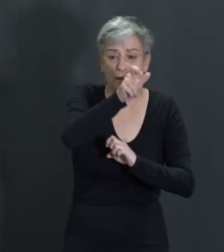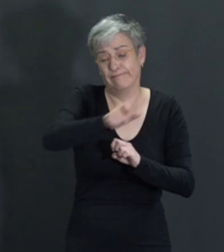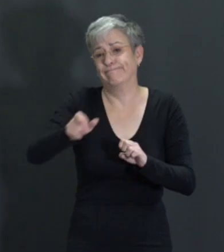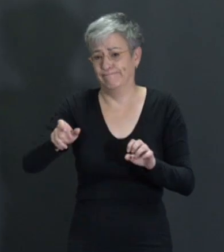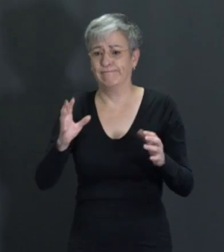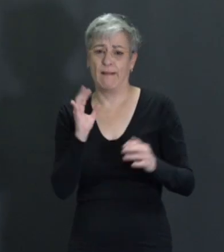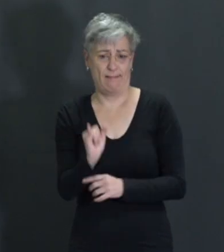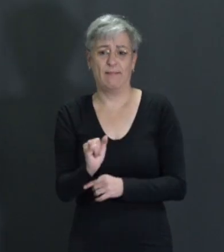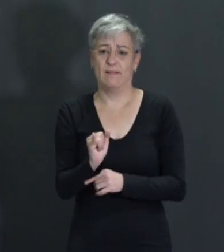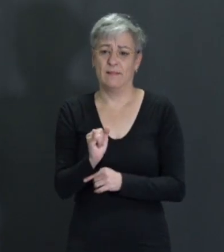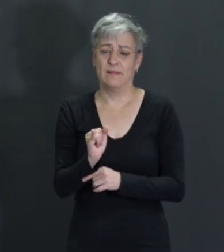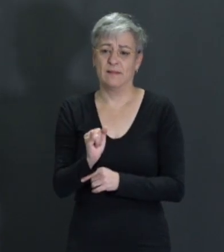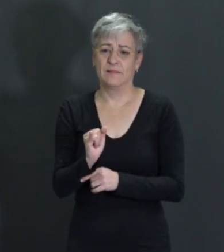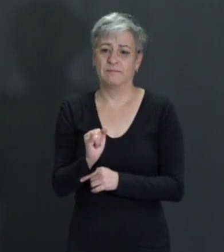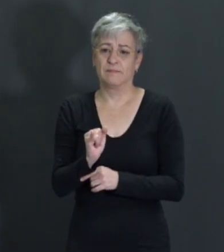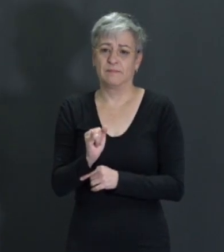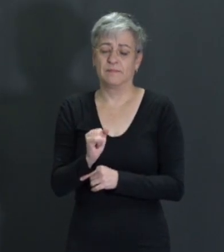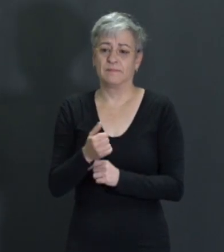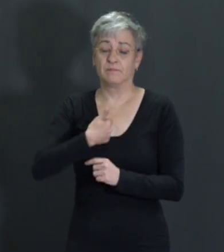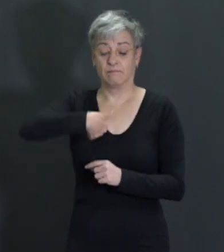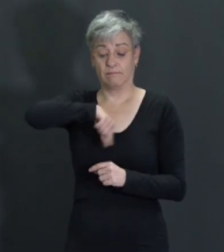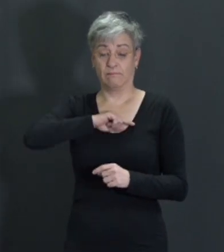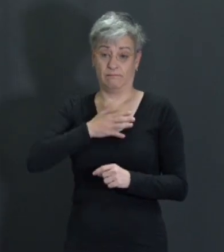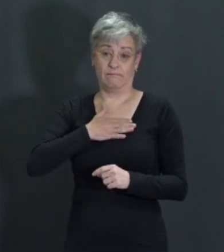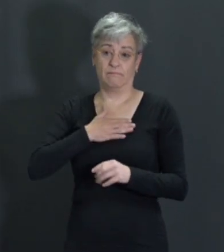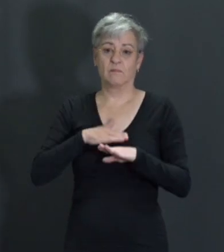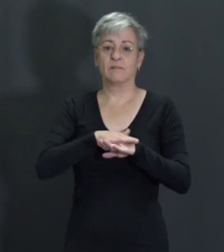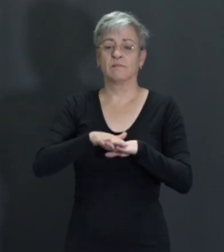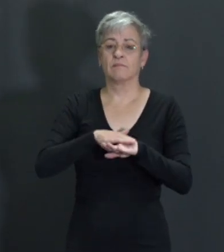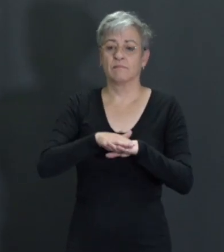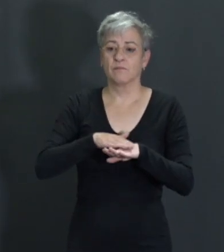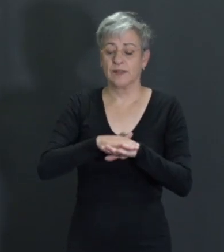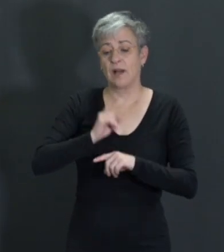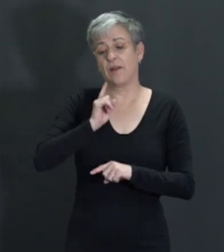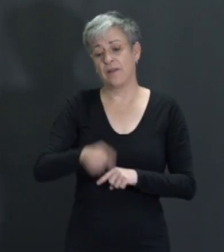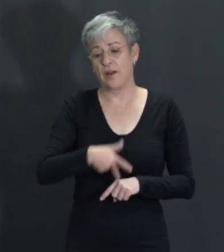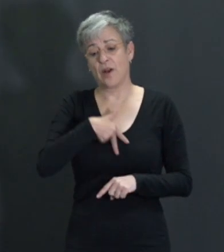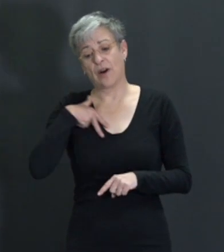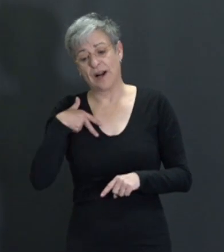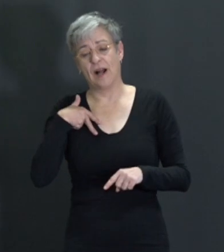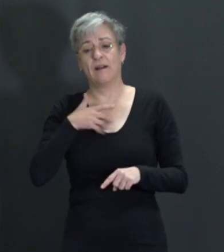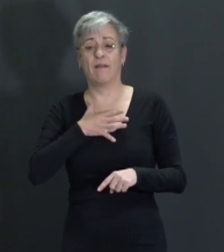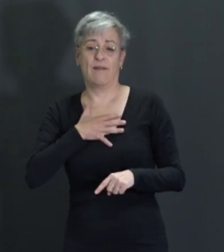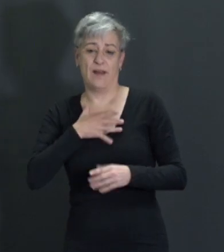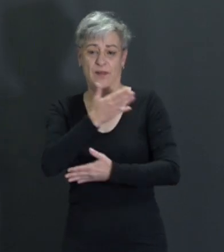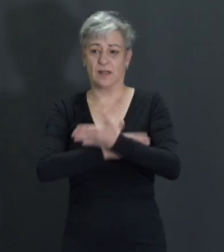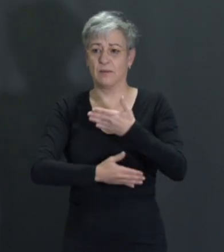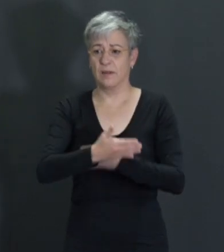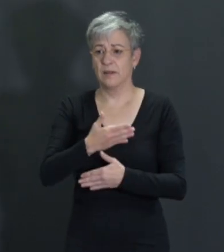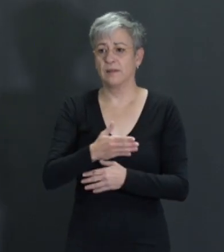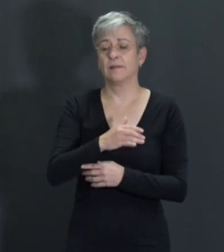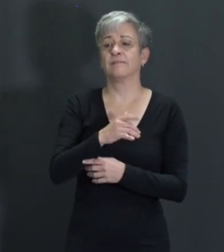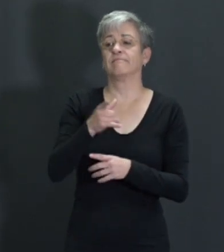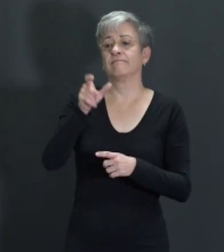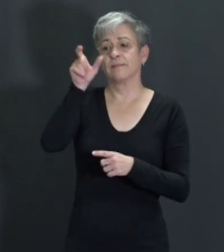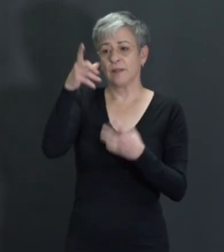¿no? Por parte del Ministerio y tanto de la Dirección General de Discapacidad, con Jesús a la